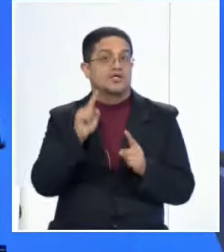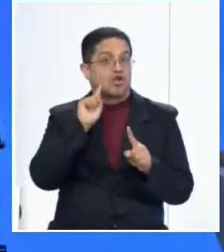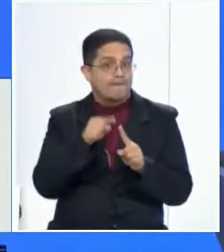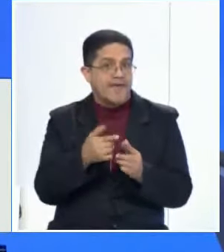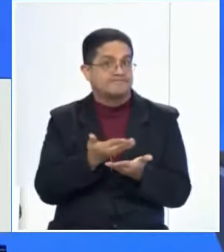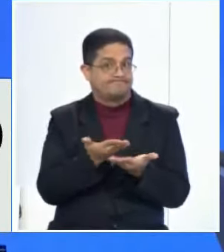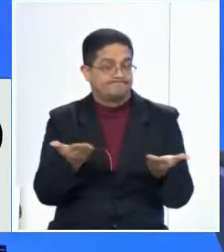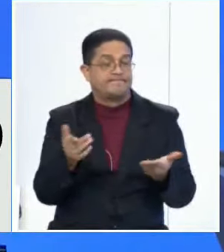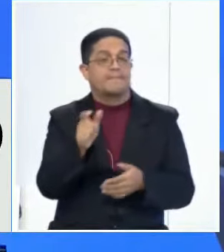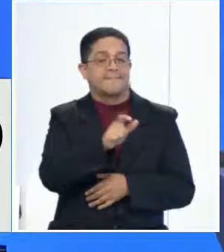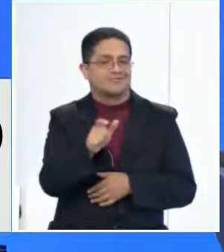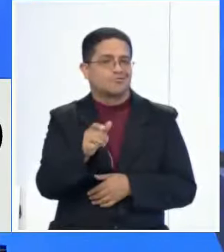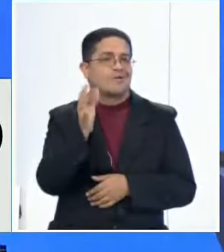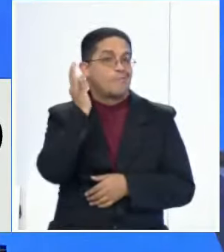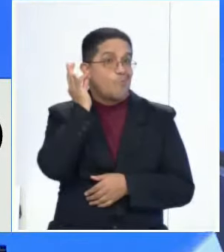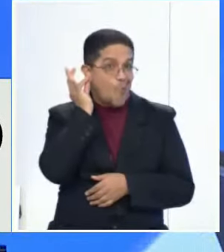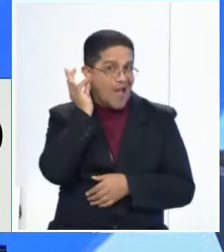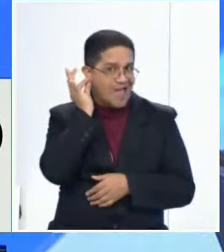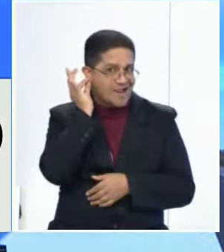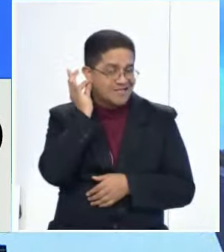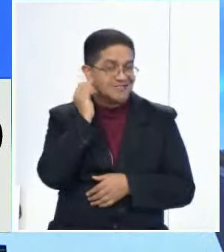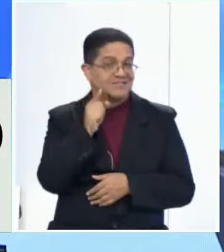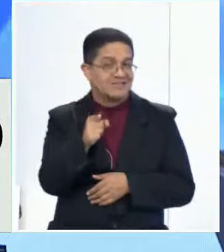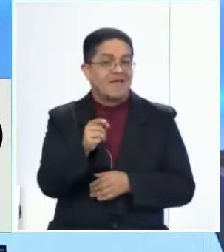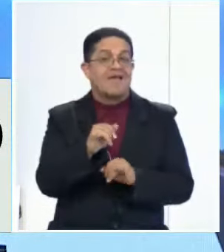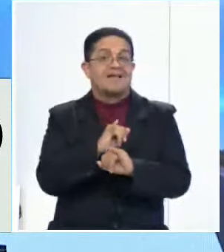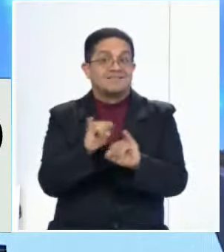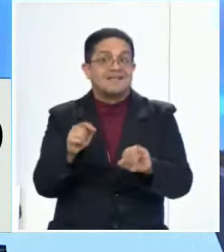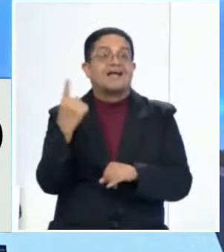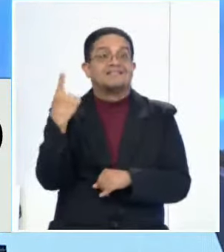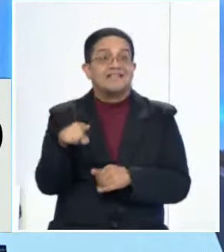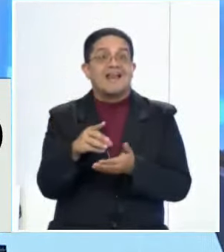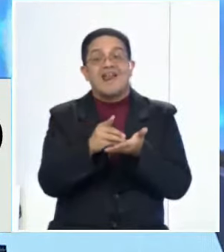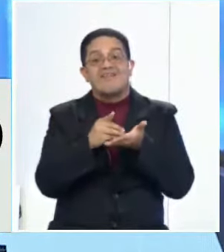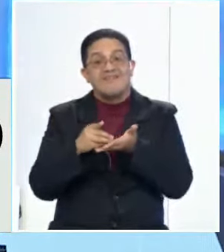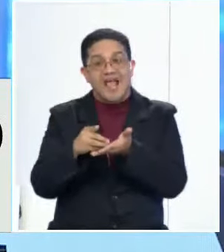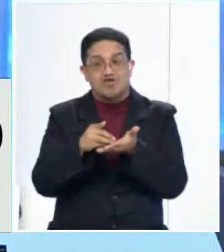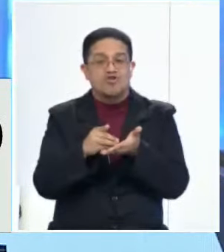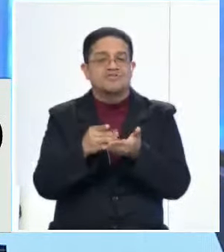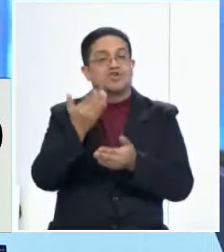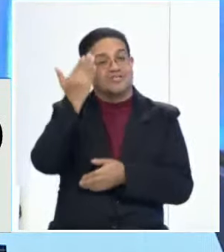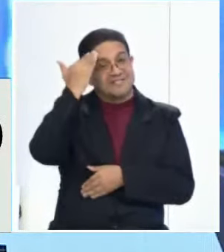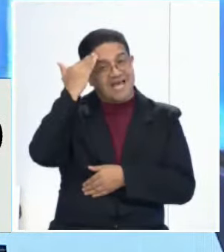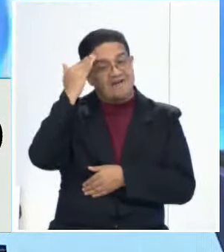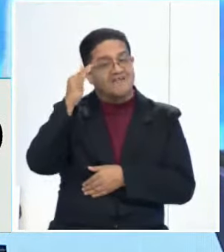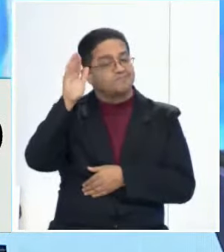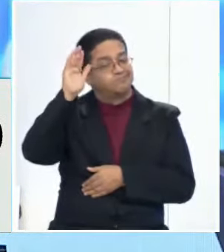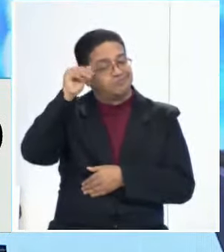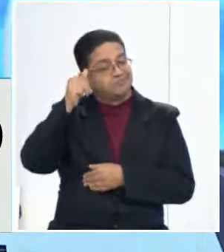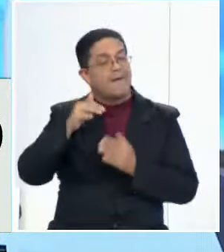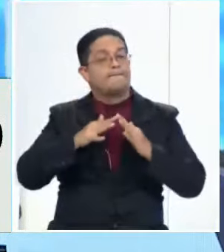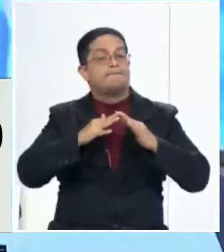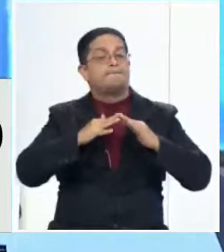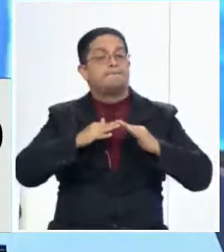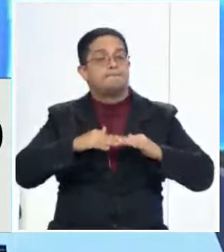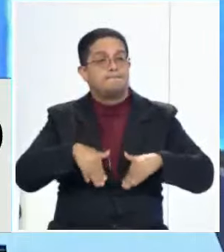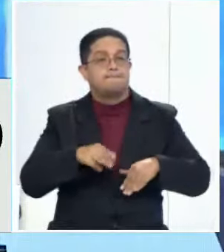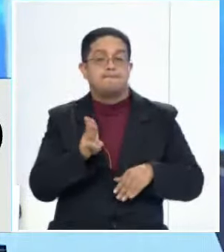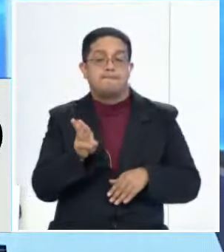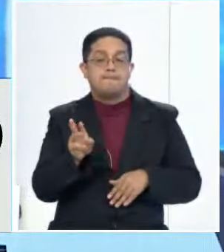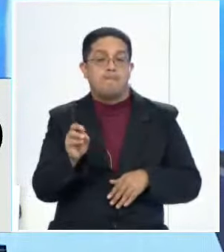público femenino, okay, con diagnóstico de incontinencia urinaria, prolapso genital y dolor